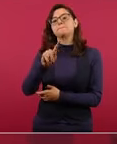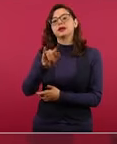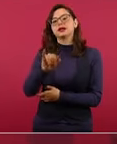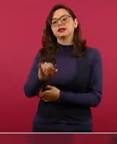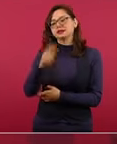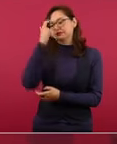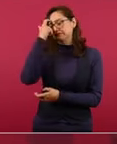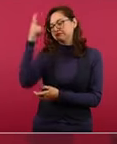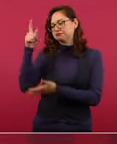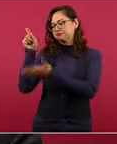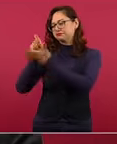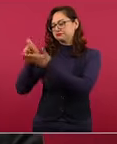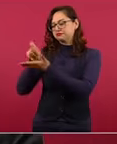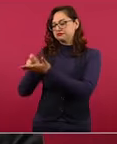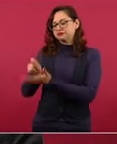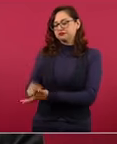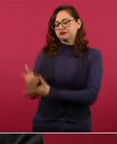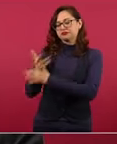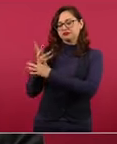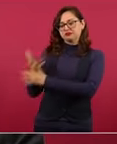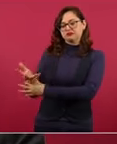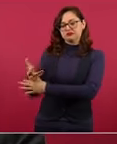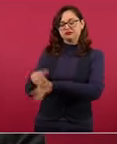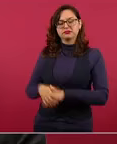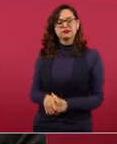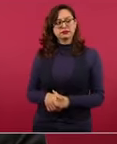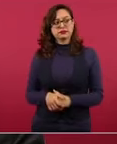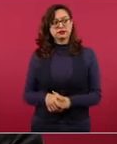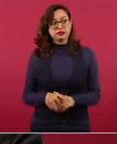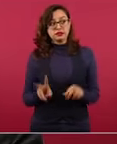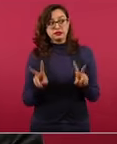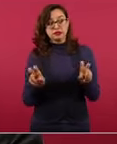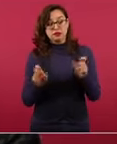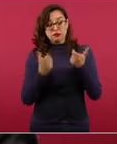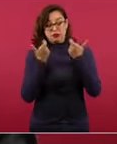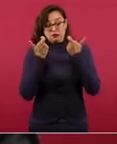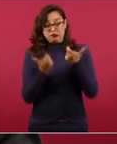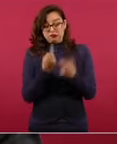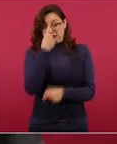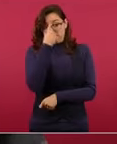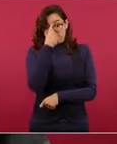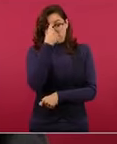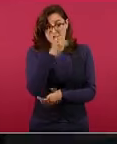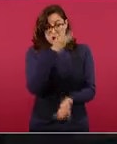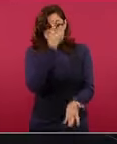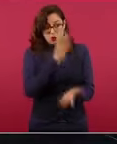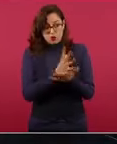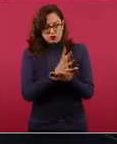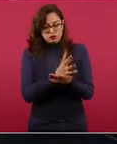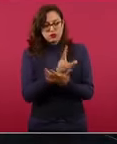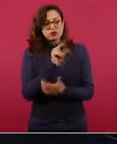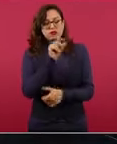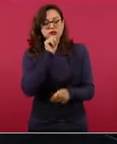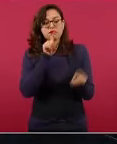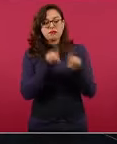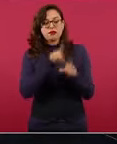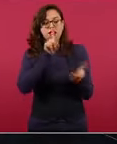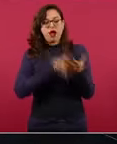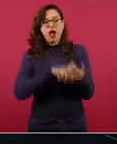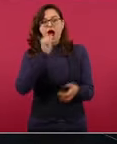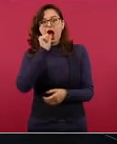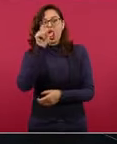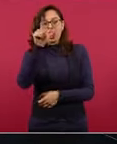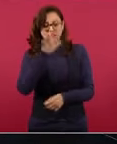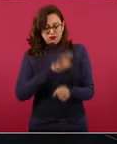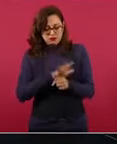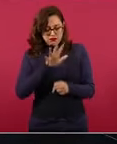no hay que preocuparse sólo por el bienestar material hay que preocuparse también por el bienestar del alma